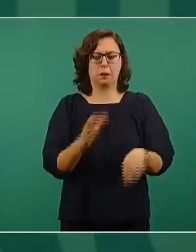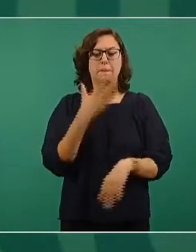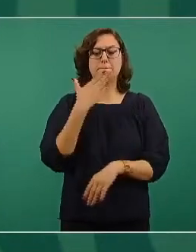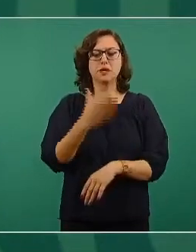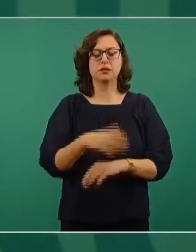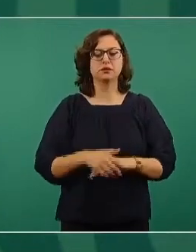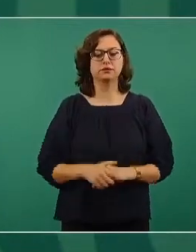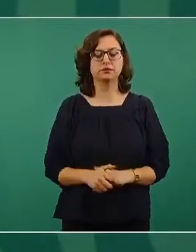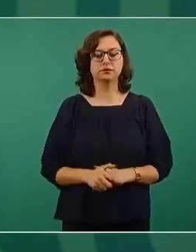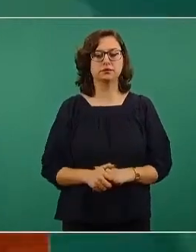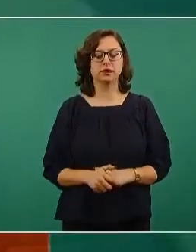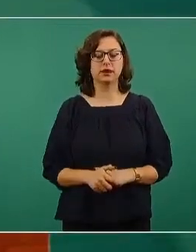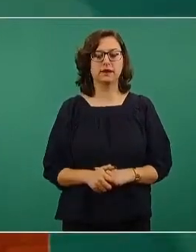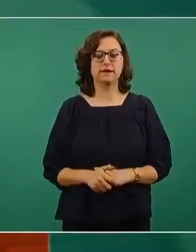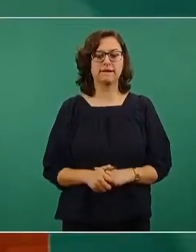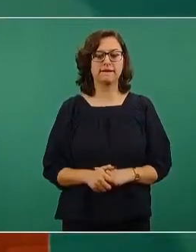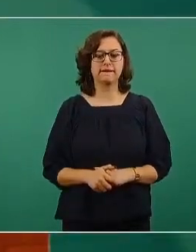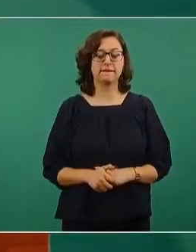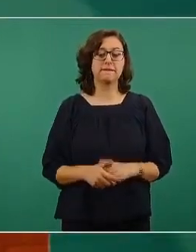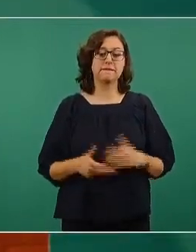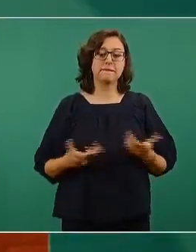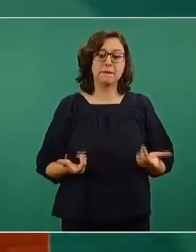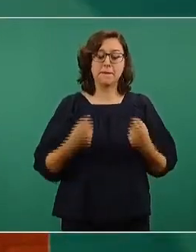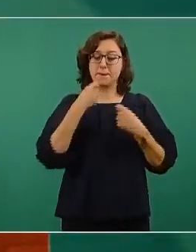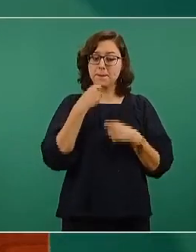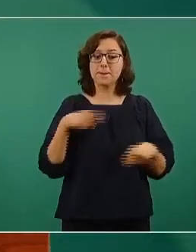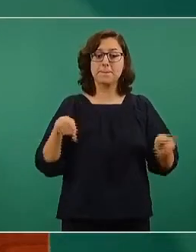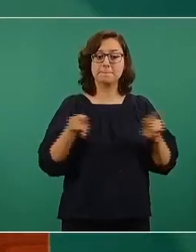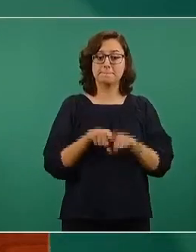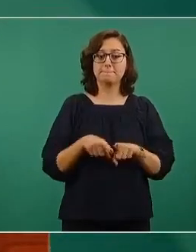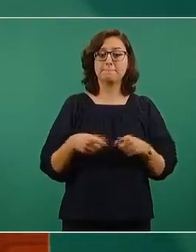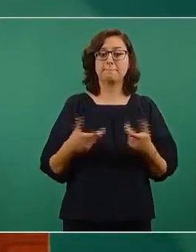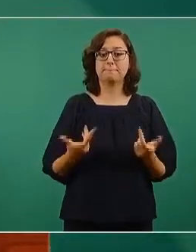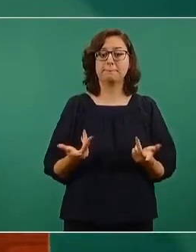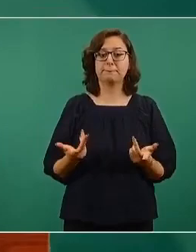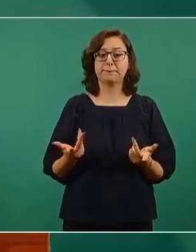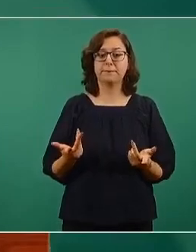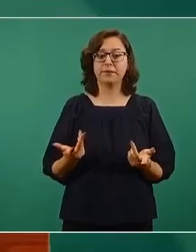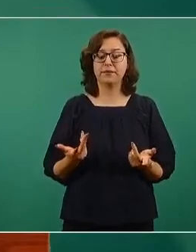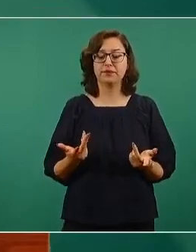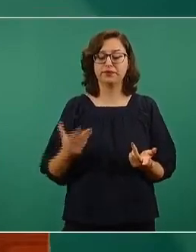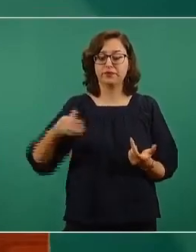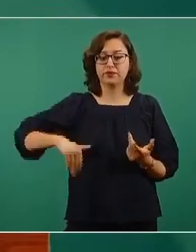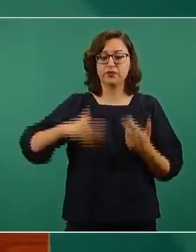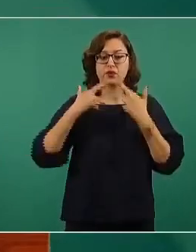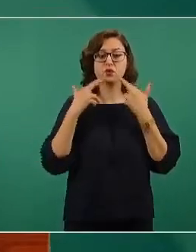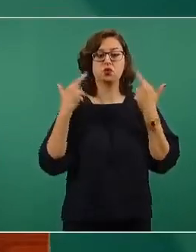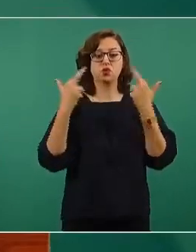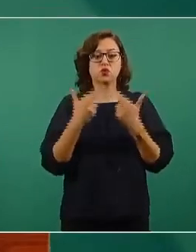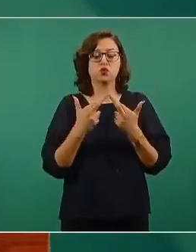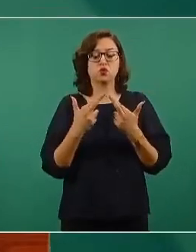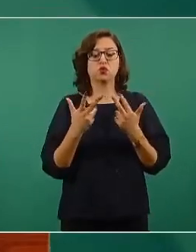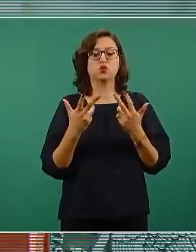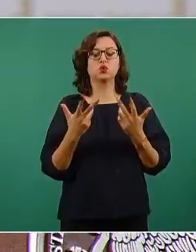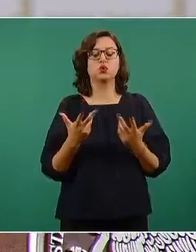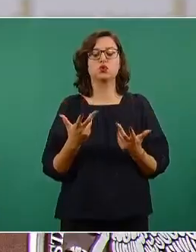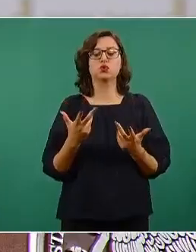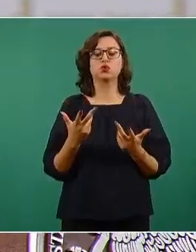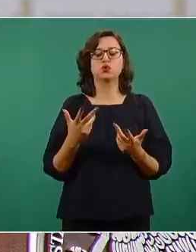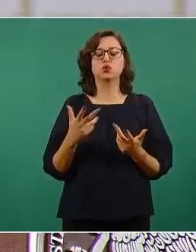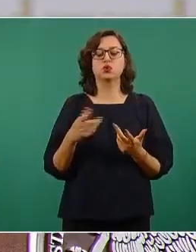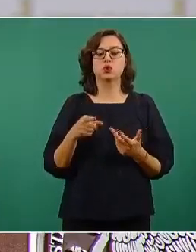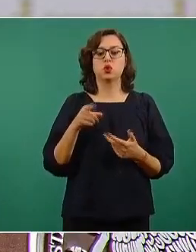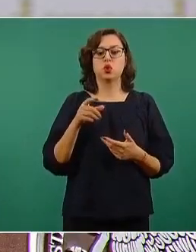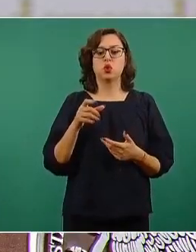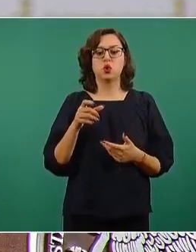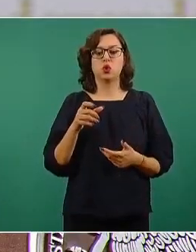que se propuso en esta última reunión es que también participara de manera muy activa la